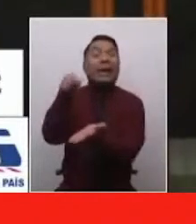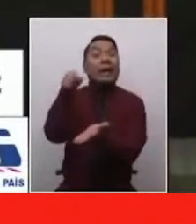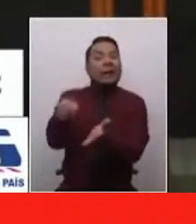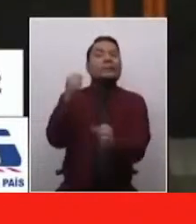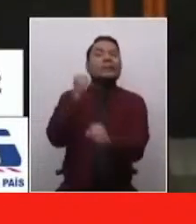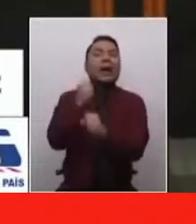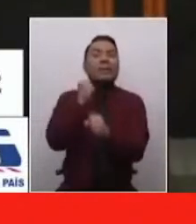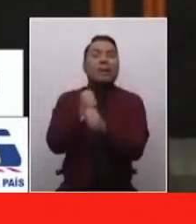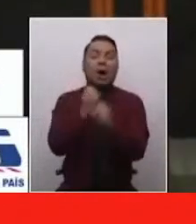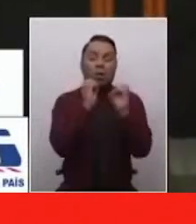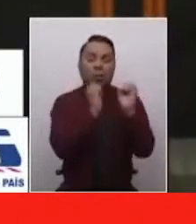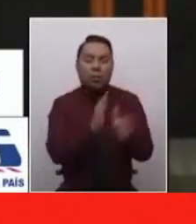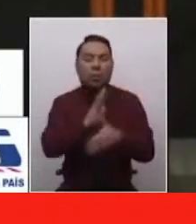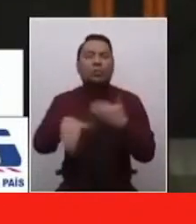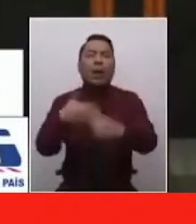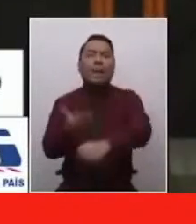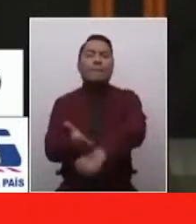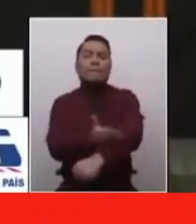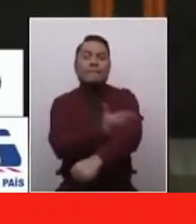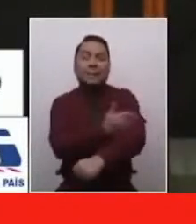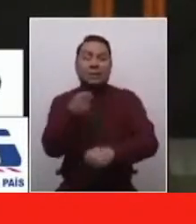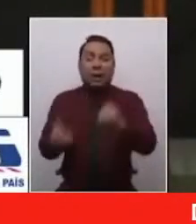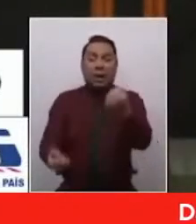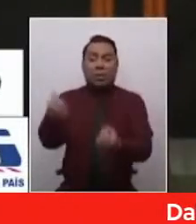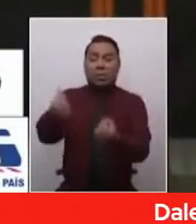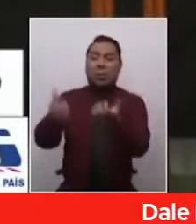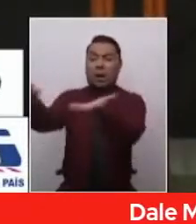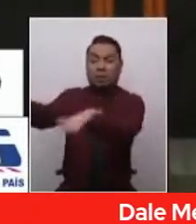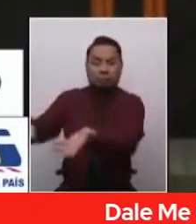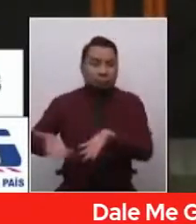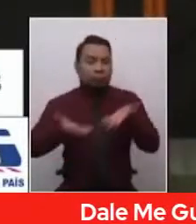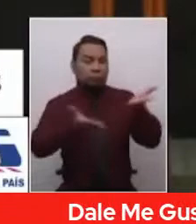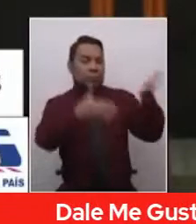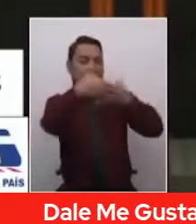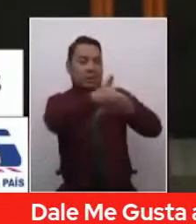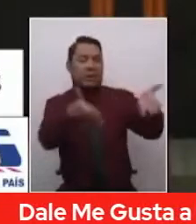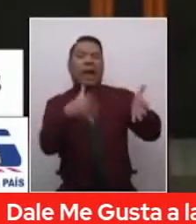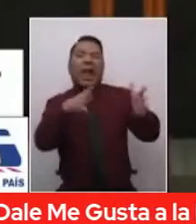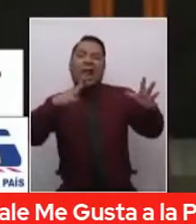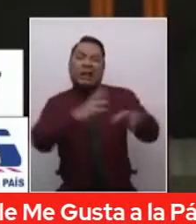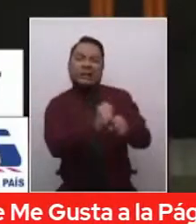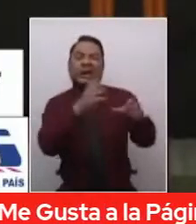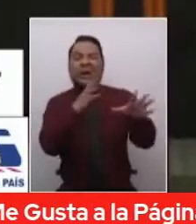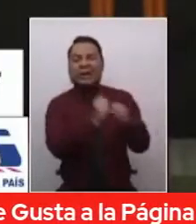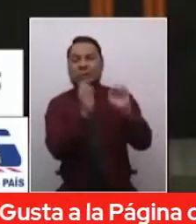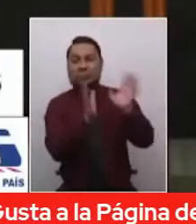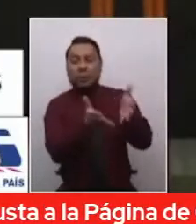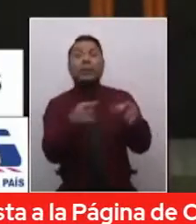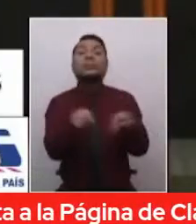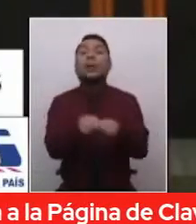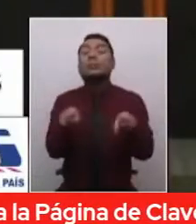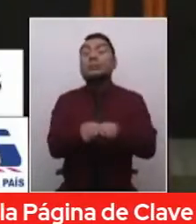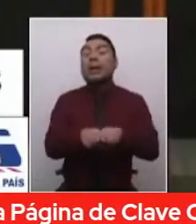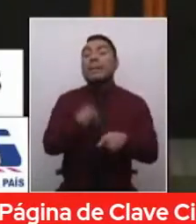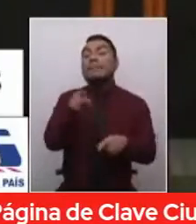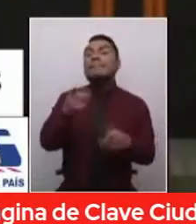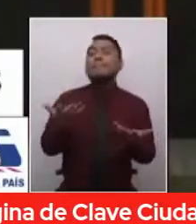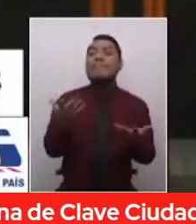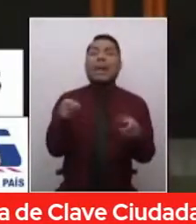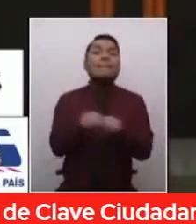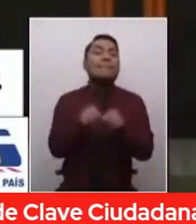trabajar, ordenar todo el proceso de tal manera que esos autos se lleven a la planta de chatarreo. Y de la misma manera vamos